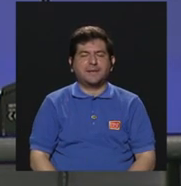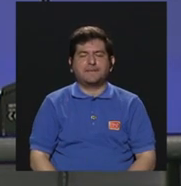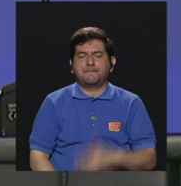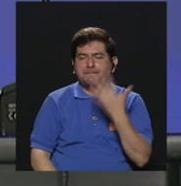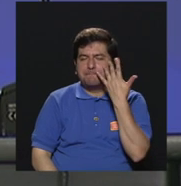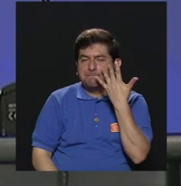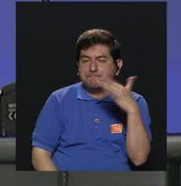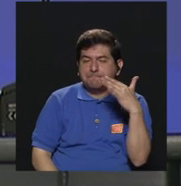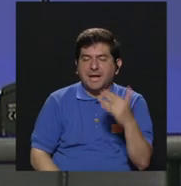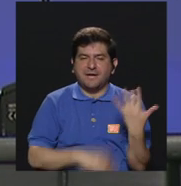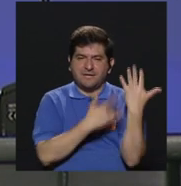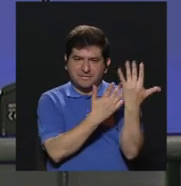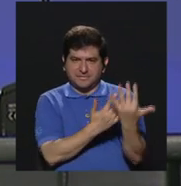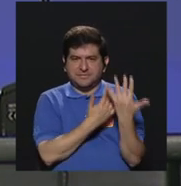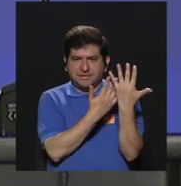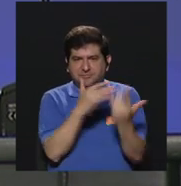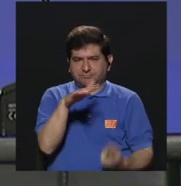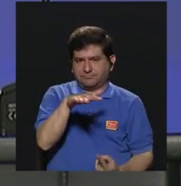de esperanza.